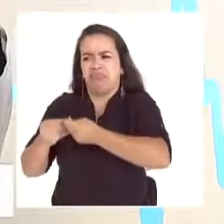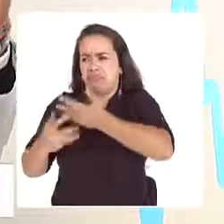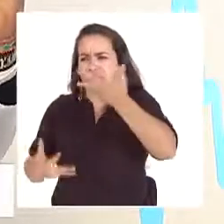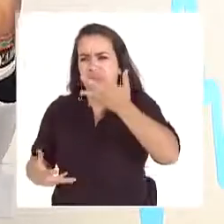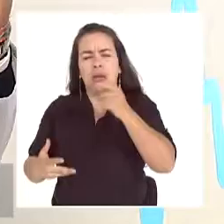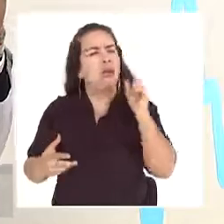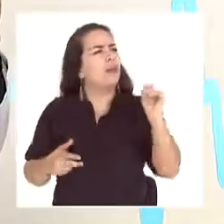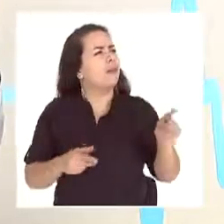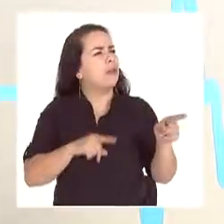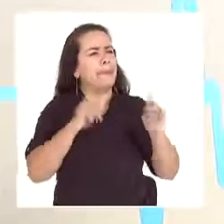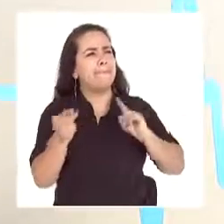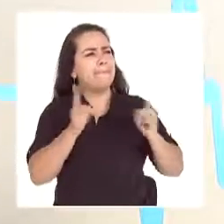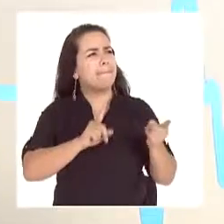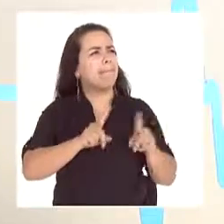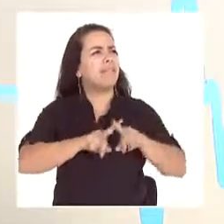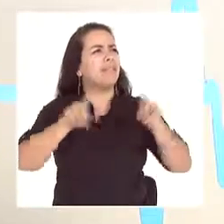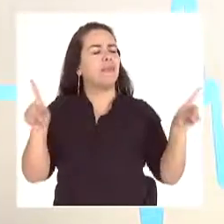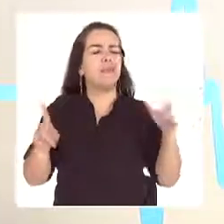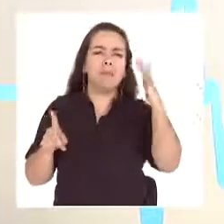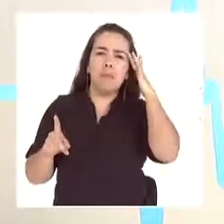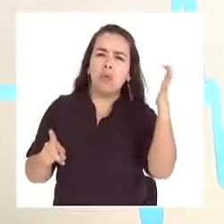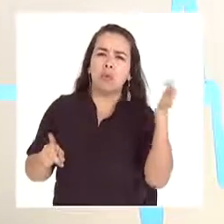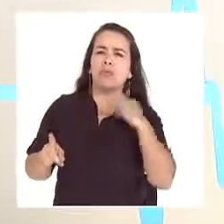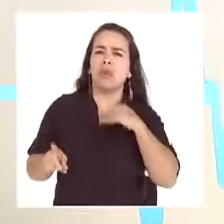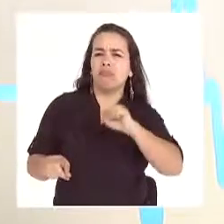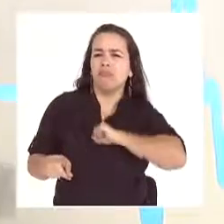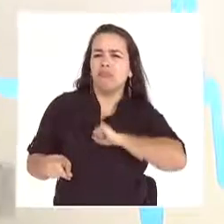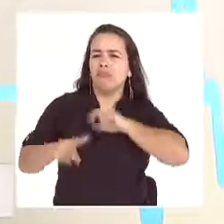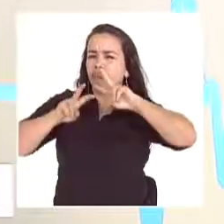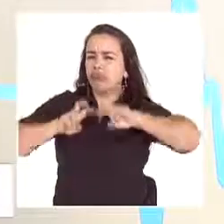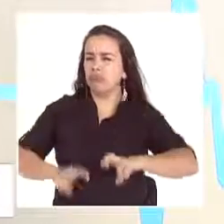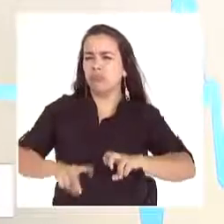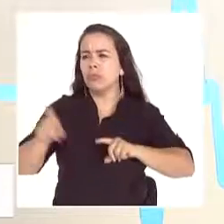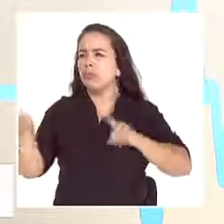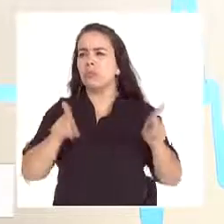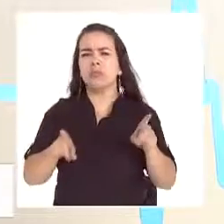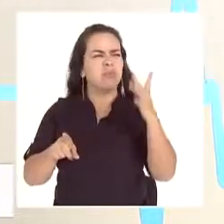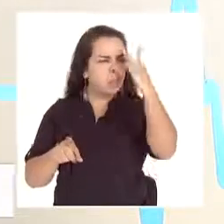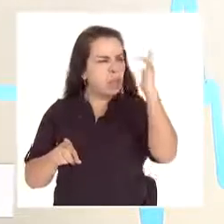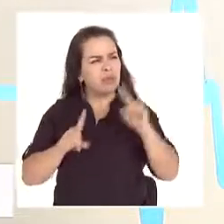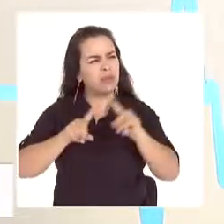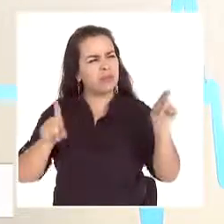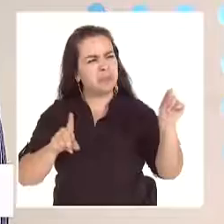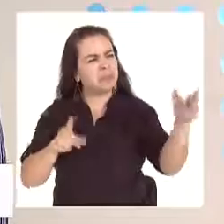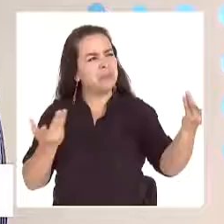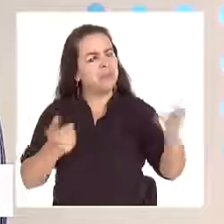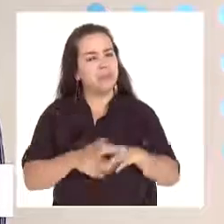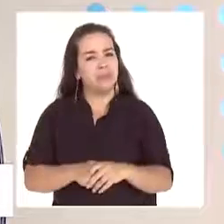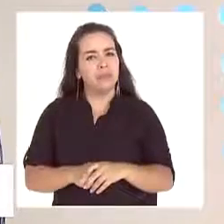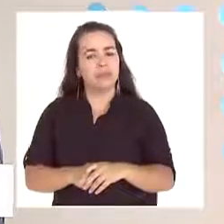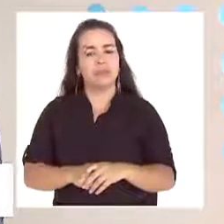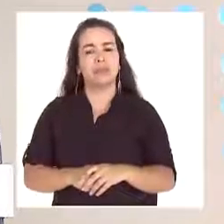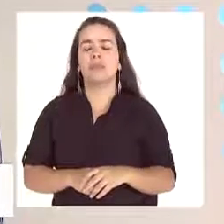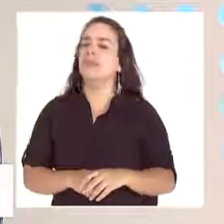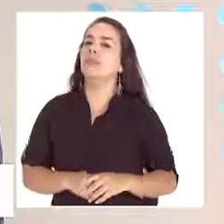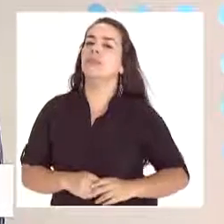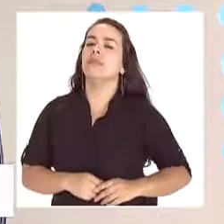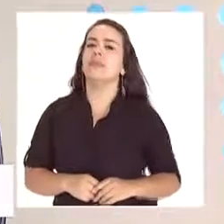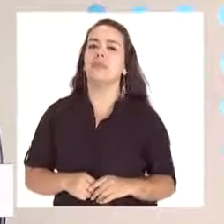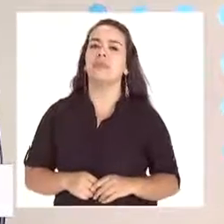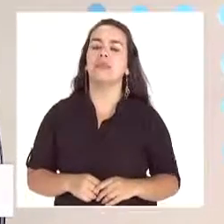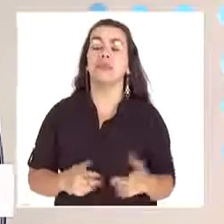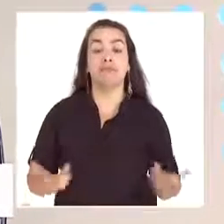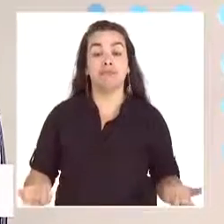la medicación que ustedes como cardiólogos hacen en el caso de la hipertensión? Son muchas